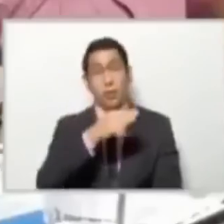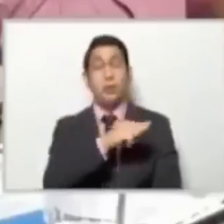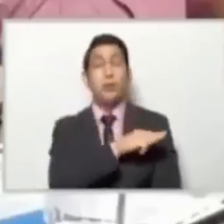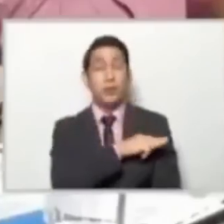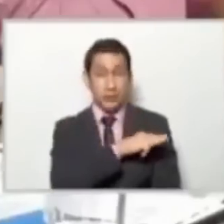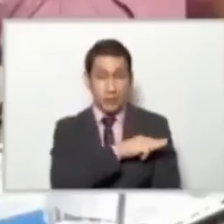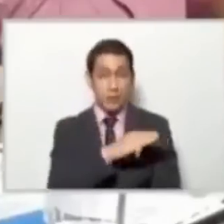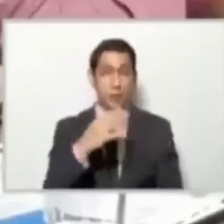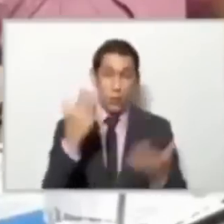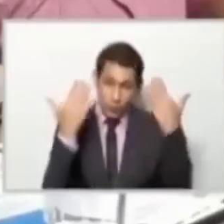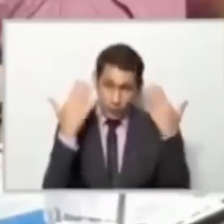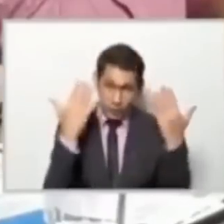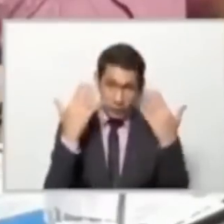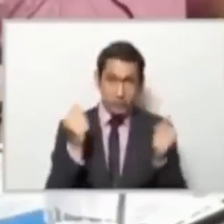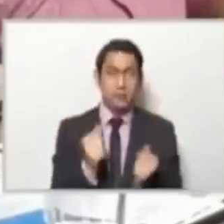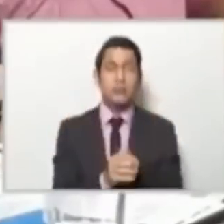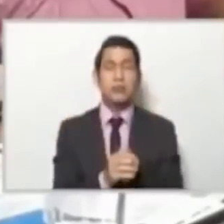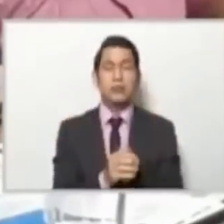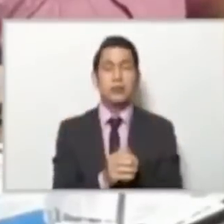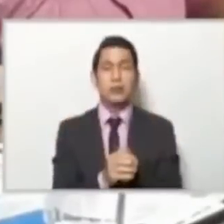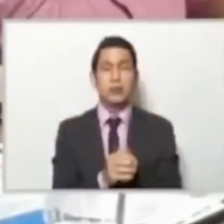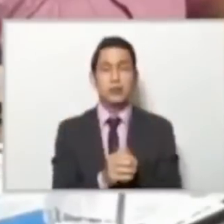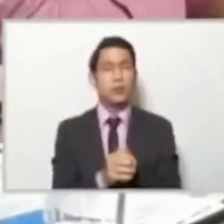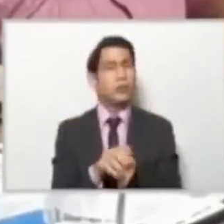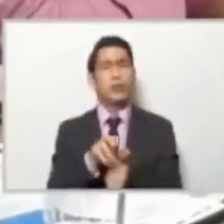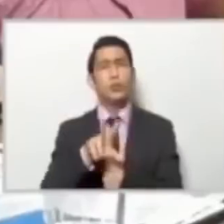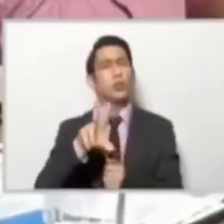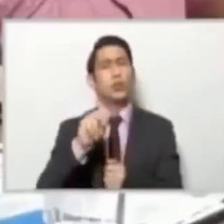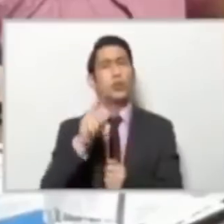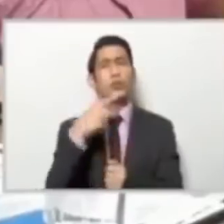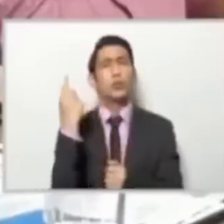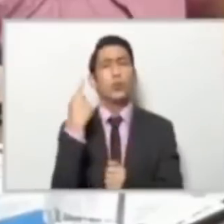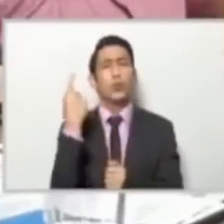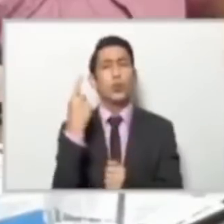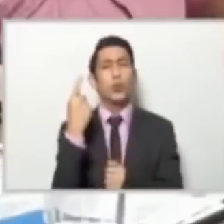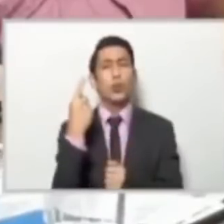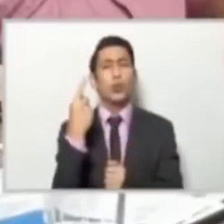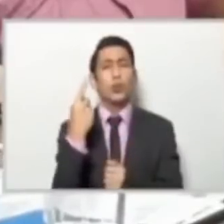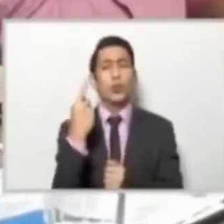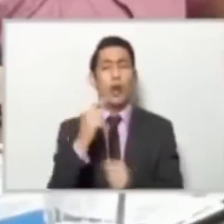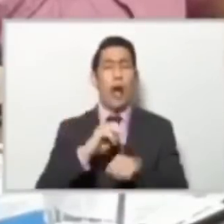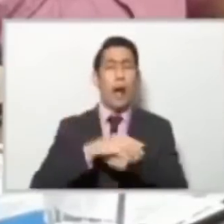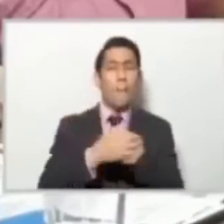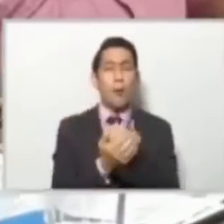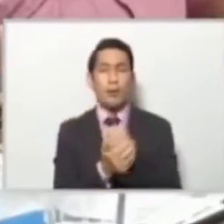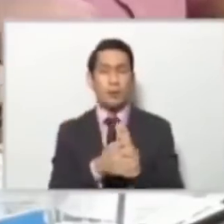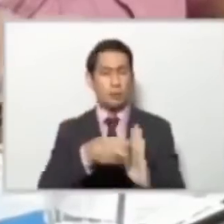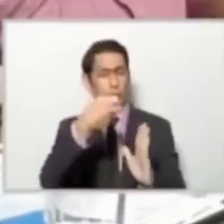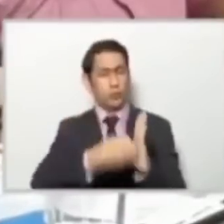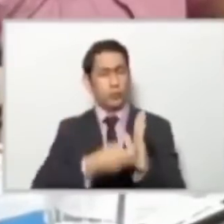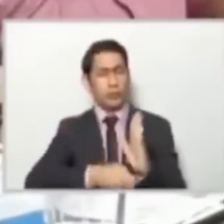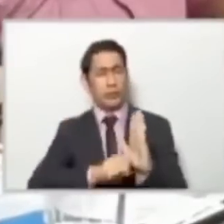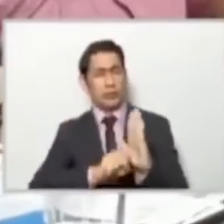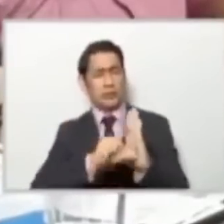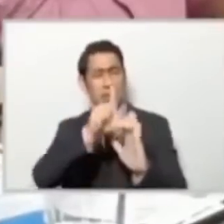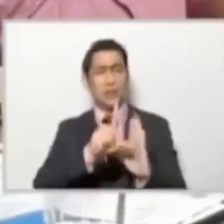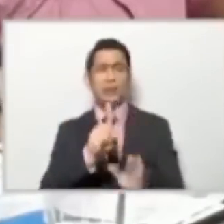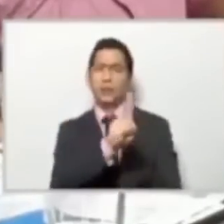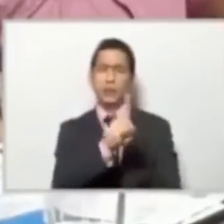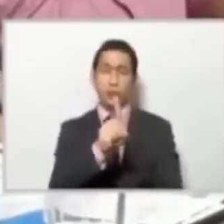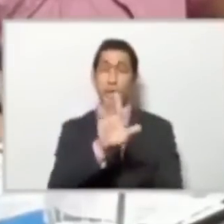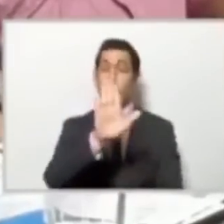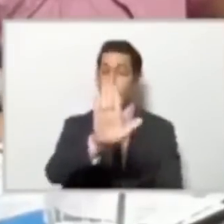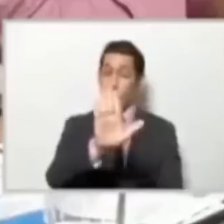la municipalidad, de la Alcaldía Ciudad de Guayaquil, no es ni debe ser explotar los bolsillos de los ciudadanos, sino todo lo